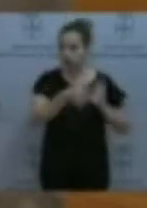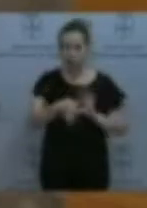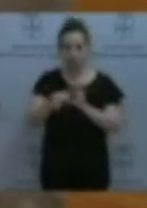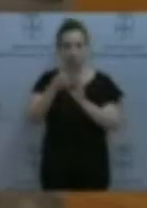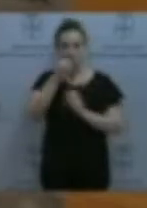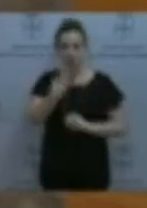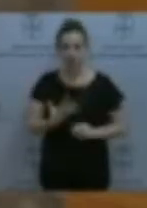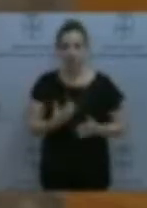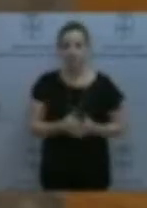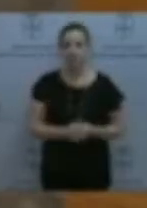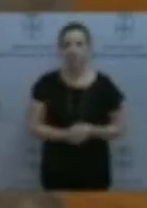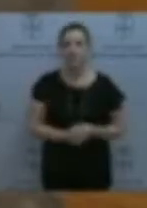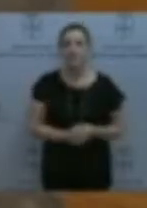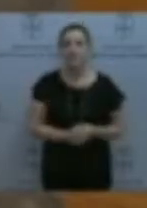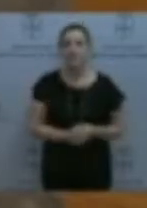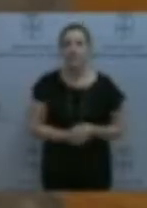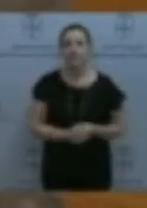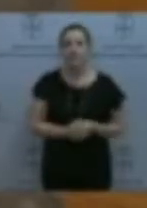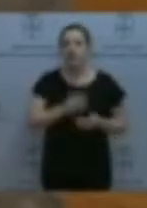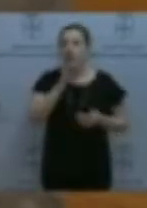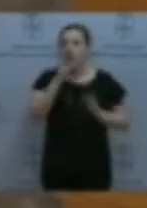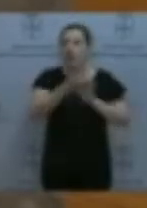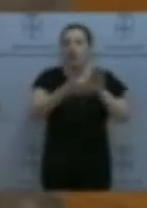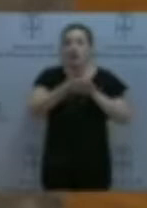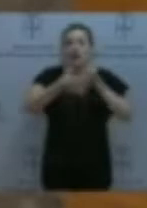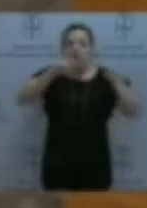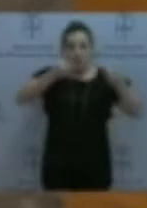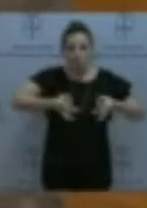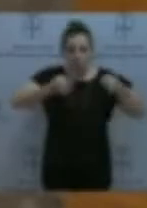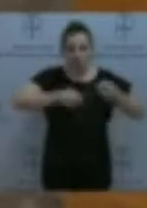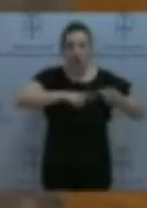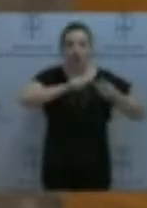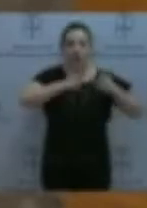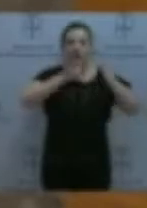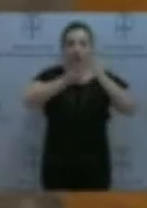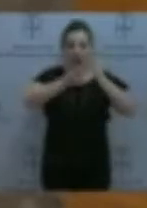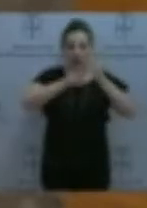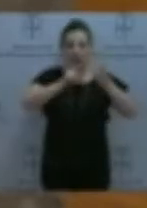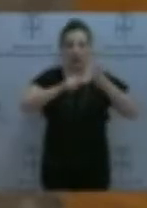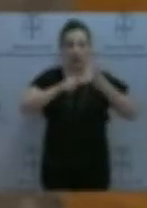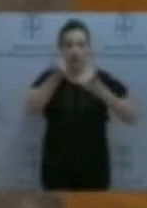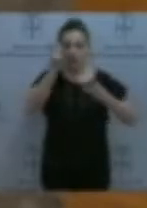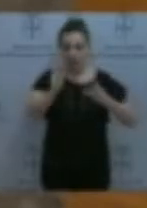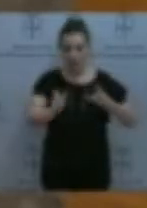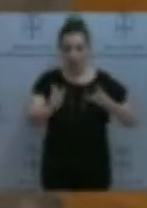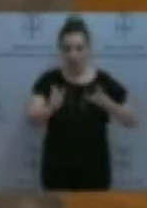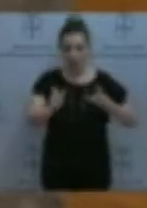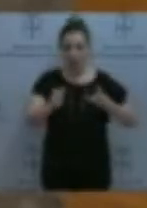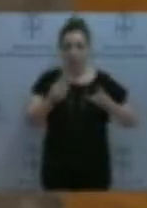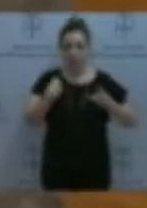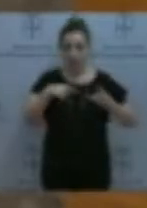Estamos hablando de seguridad, de calidad y precio, ¿no? En este tercer capítulo es conocido